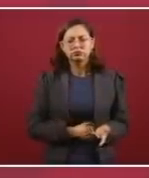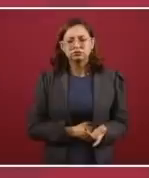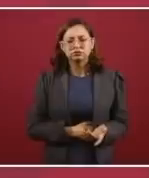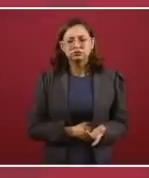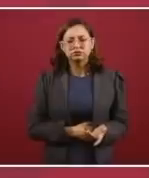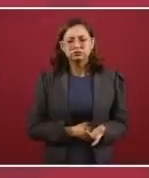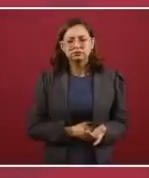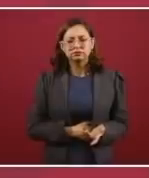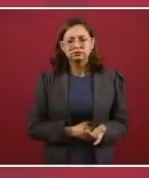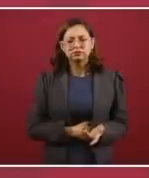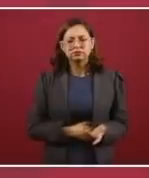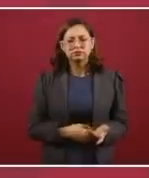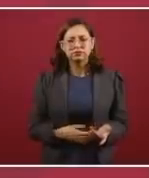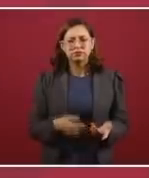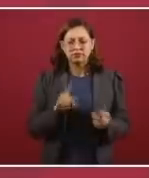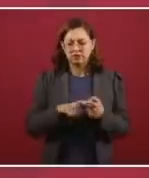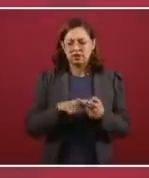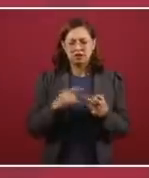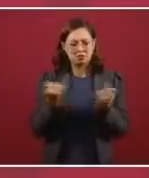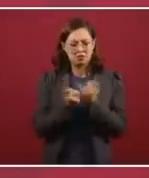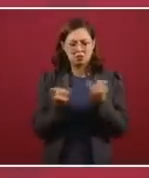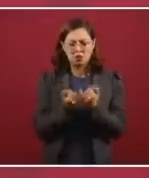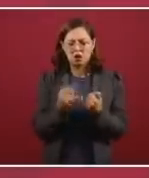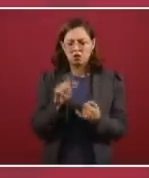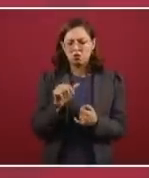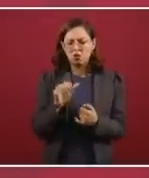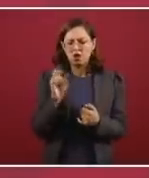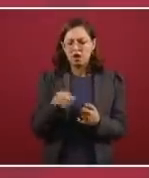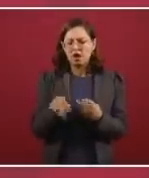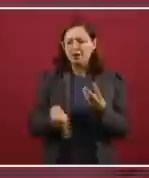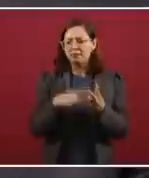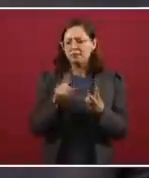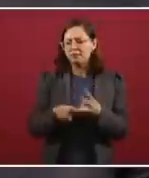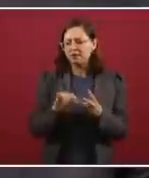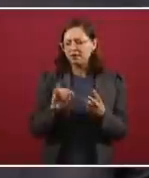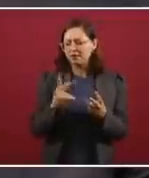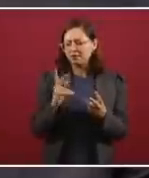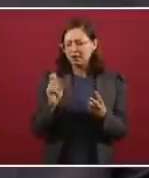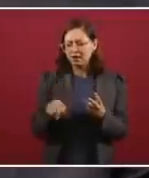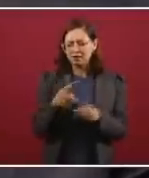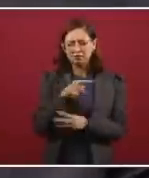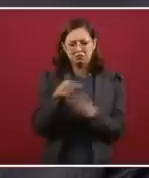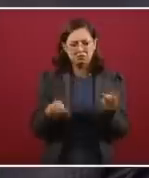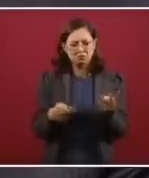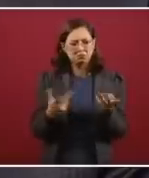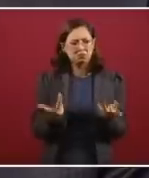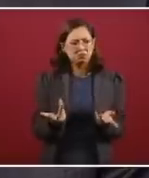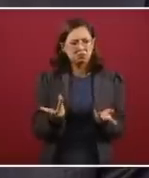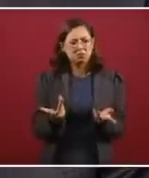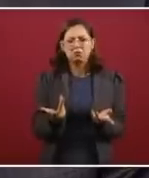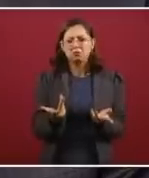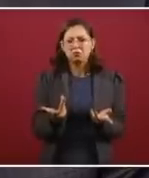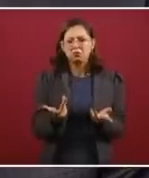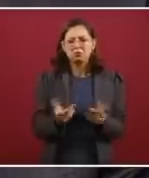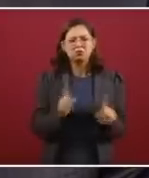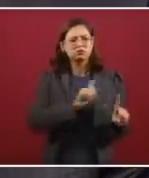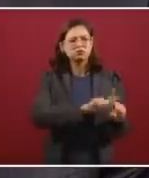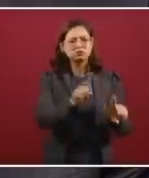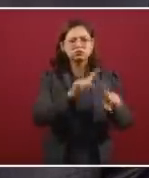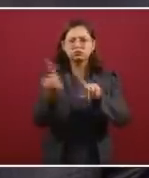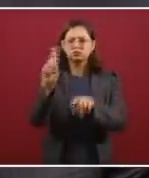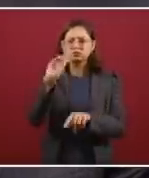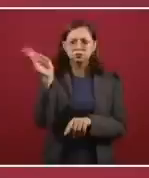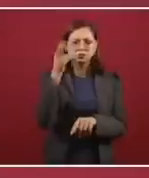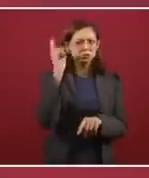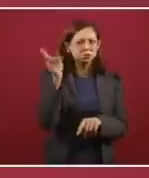y la Metropolitana igual, el Politécnico y otras